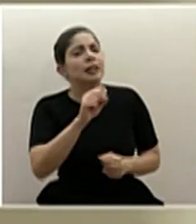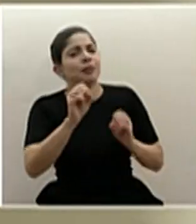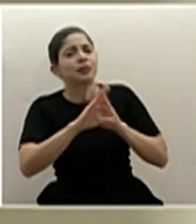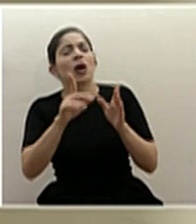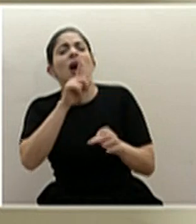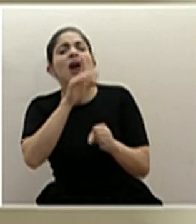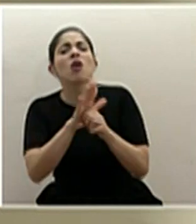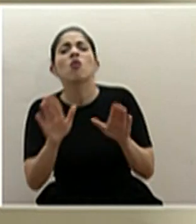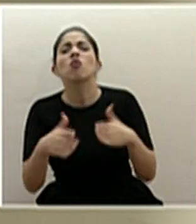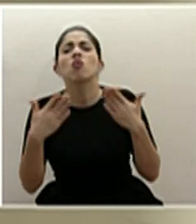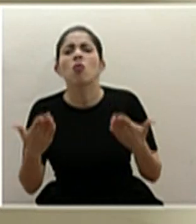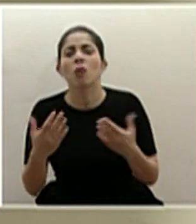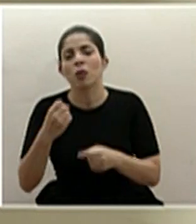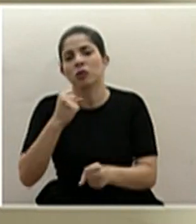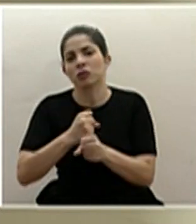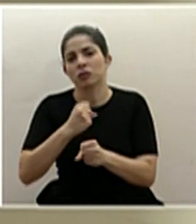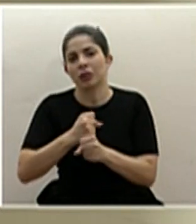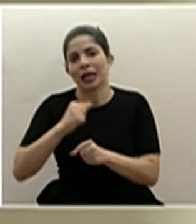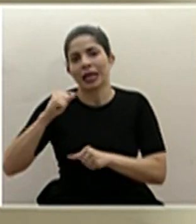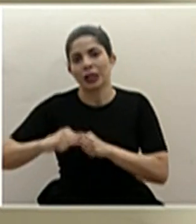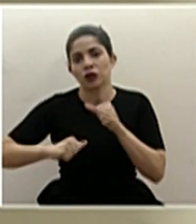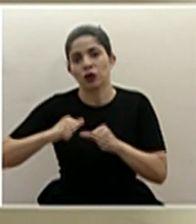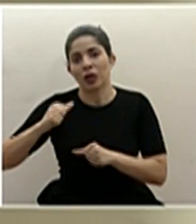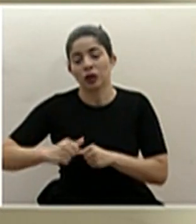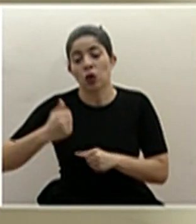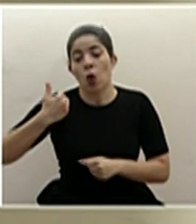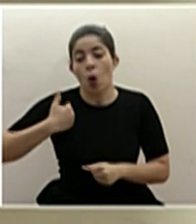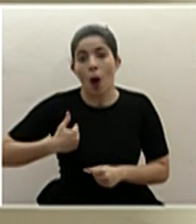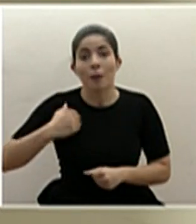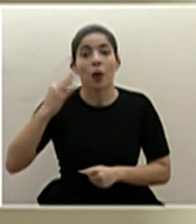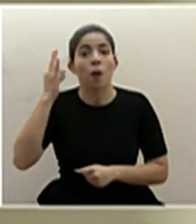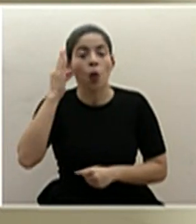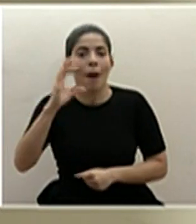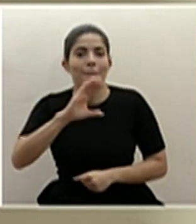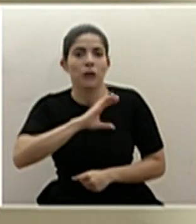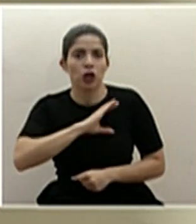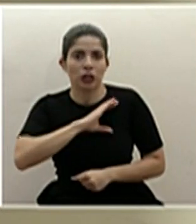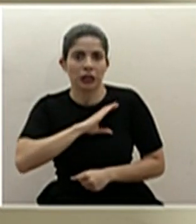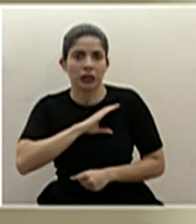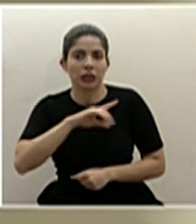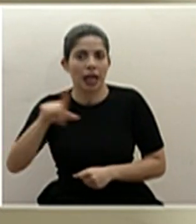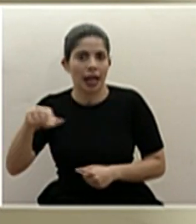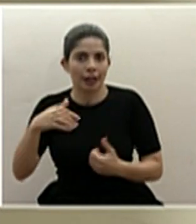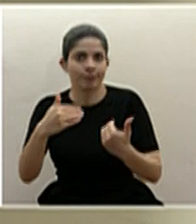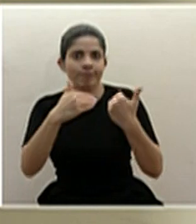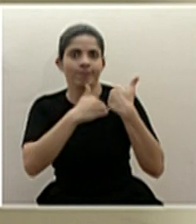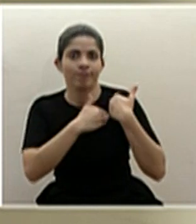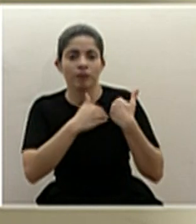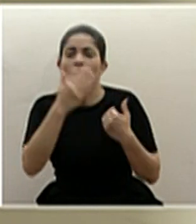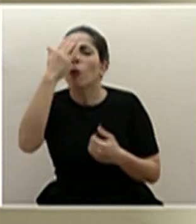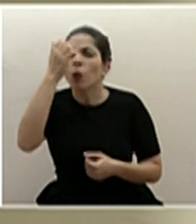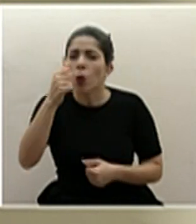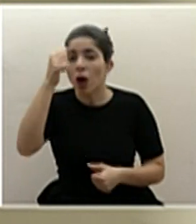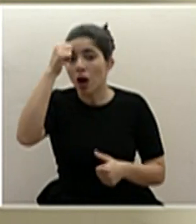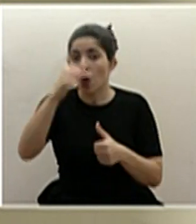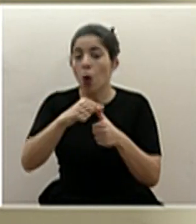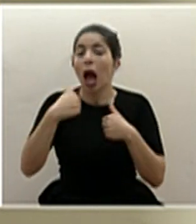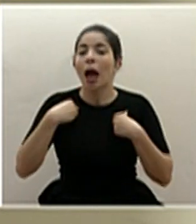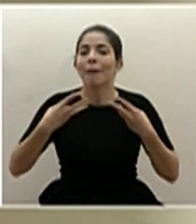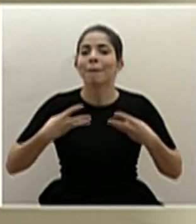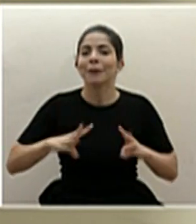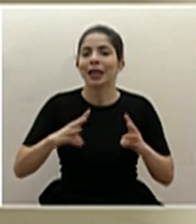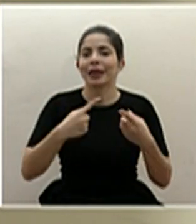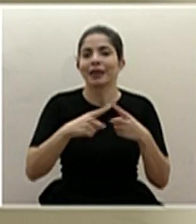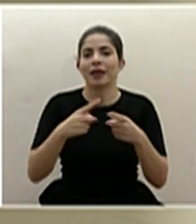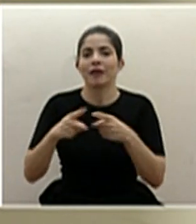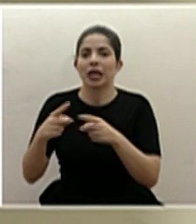garantía es el trabajo y el esfuerzo de los hombres y mujeres policías en la parte que corresponde, porque recordemos que aquí hay varias metodologías,